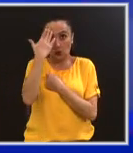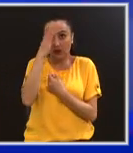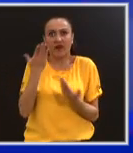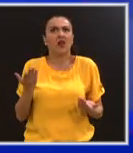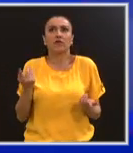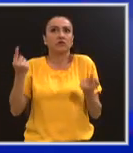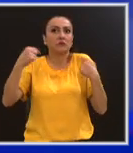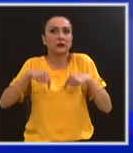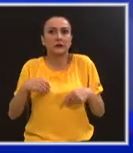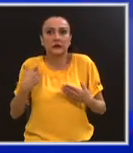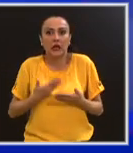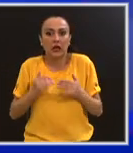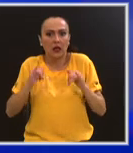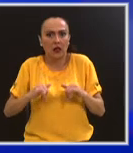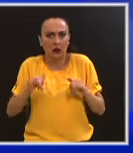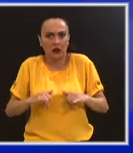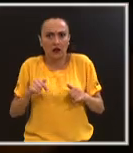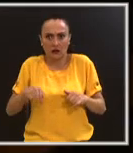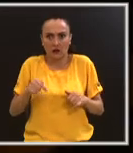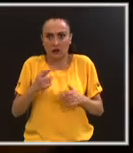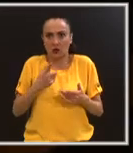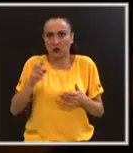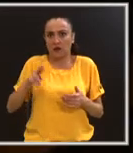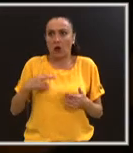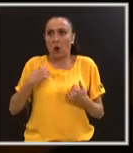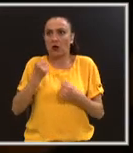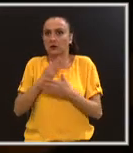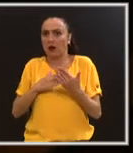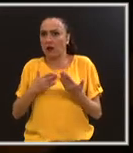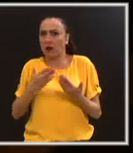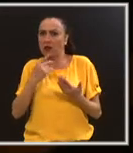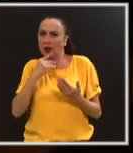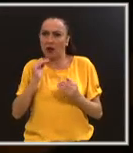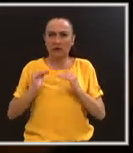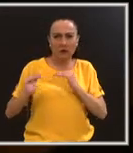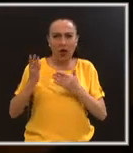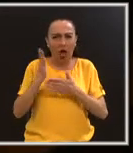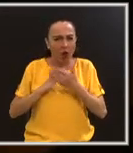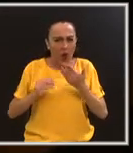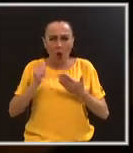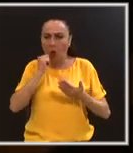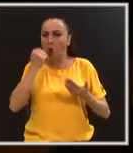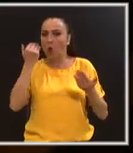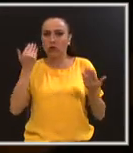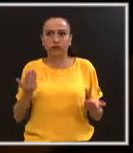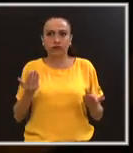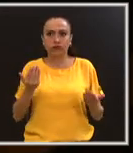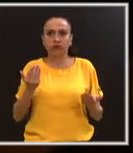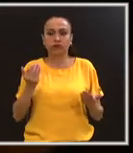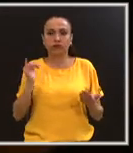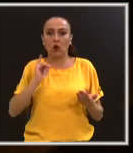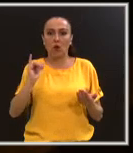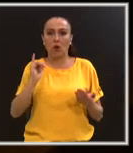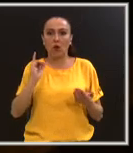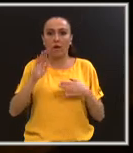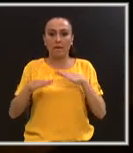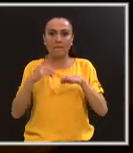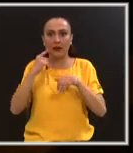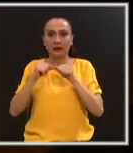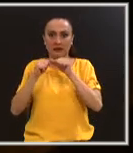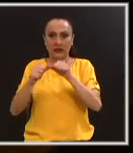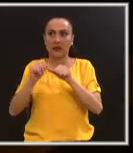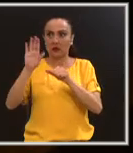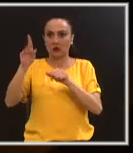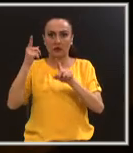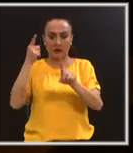intención si llean a quedarse a suelo nacional hacer algún tipo de movimiento o simplemente lo toman como paso para seguir hacia